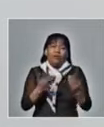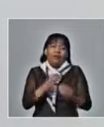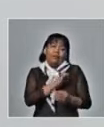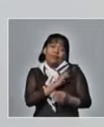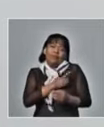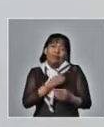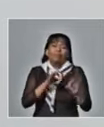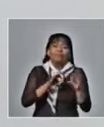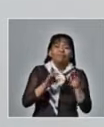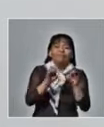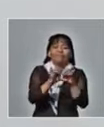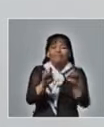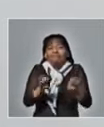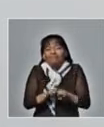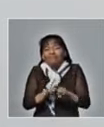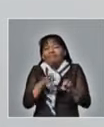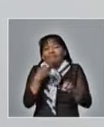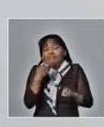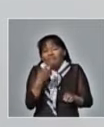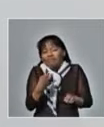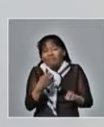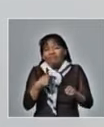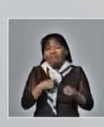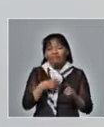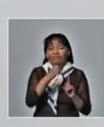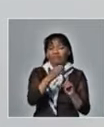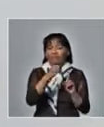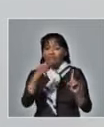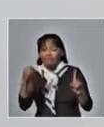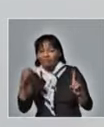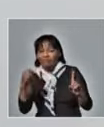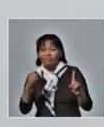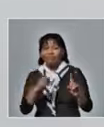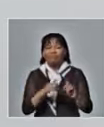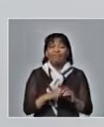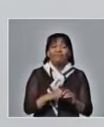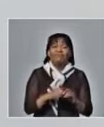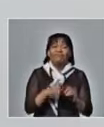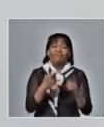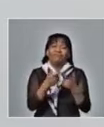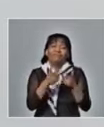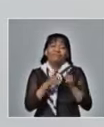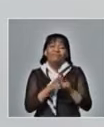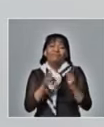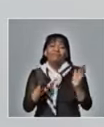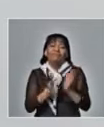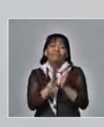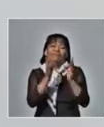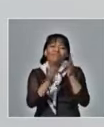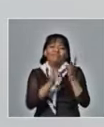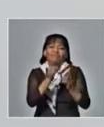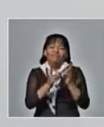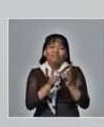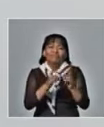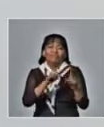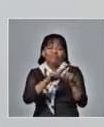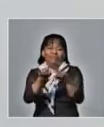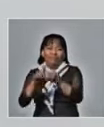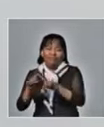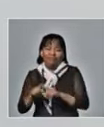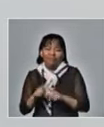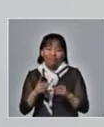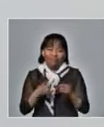el trabajo en equipo. Por ello, voy a organizar torneos interescolares municipales de las diferentes disciplinas y dotaré